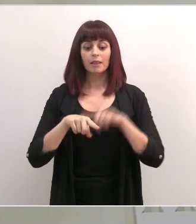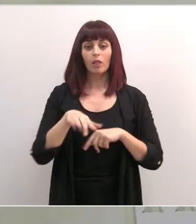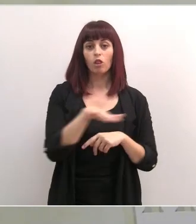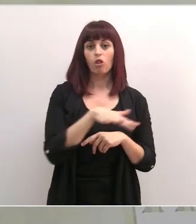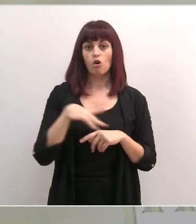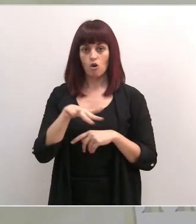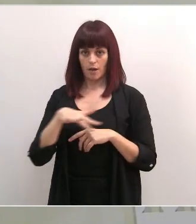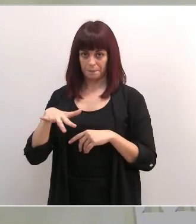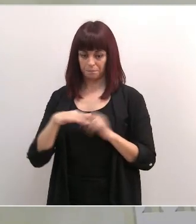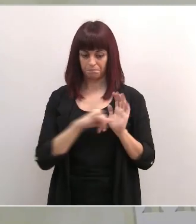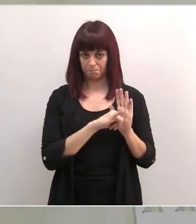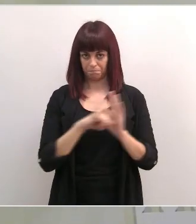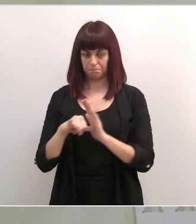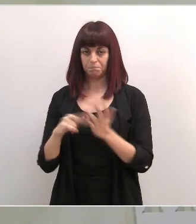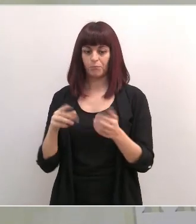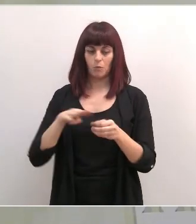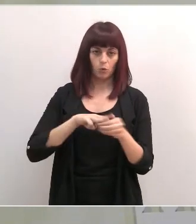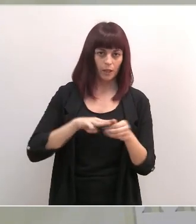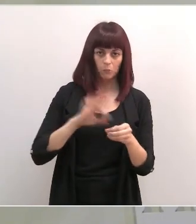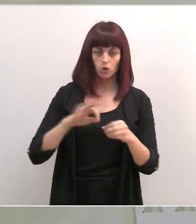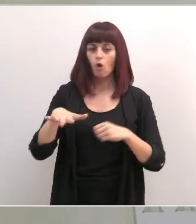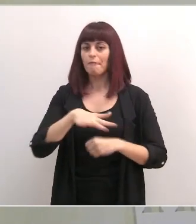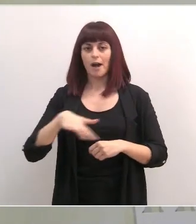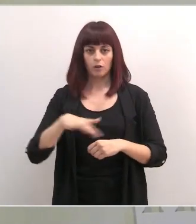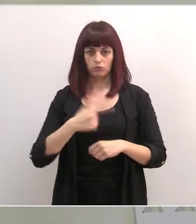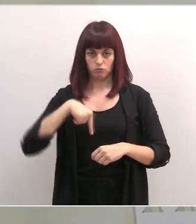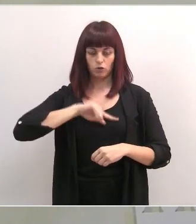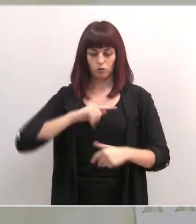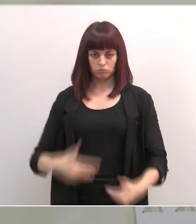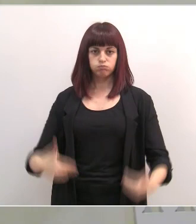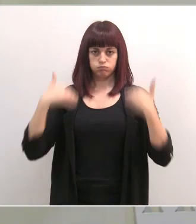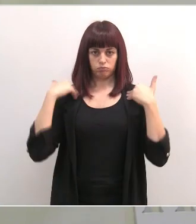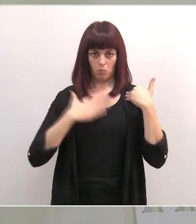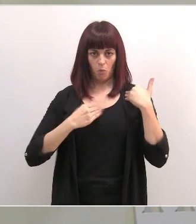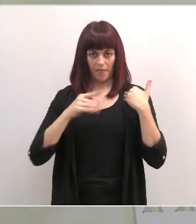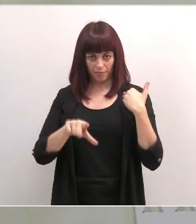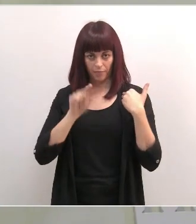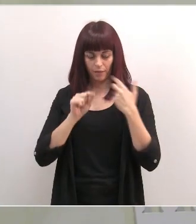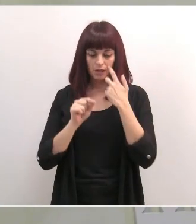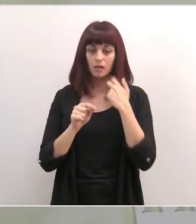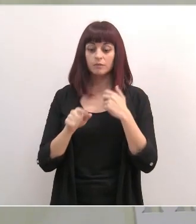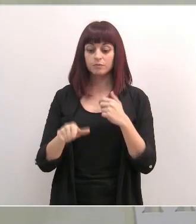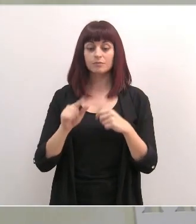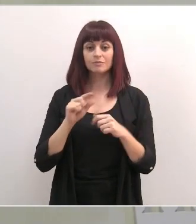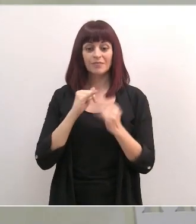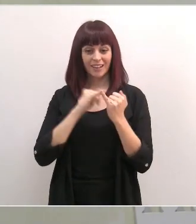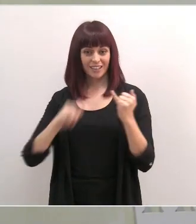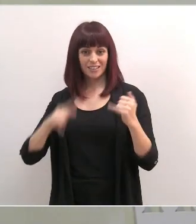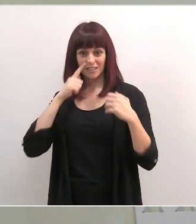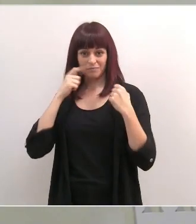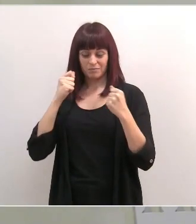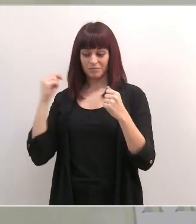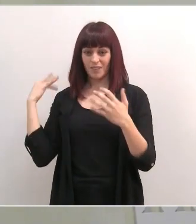nuestras comarcas, municipios y barrios. Desde el comienzo de esta crisis sanitaria, la cogobernanza,